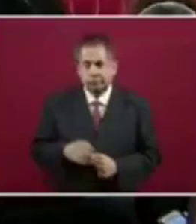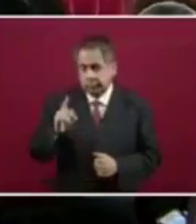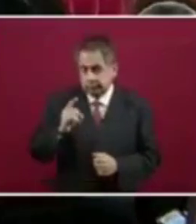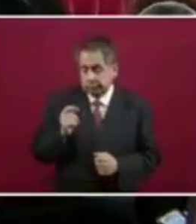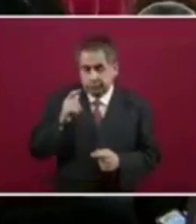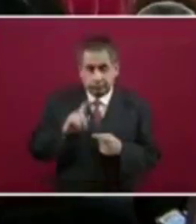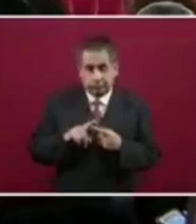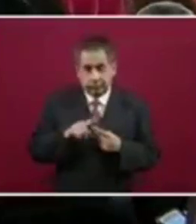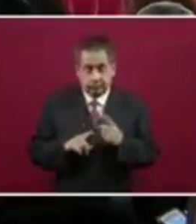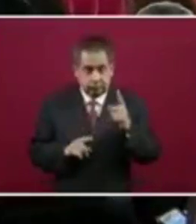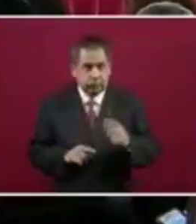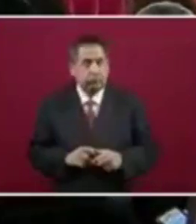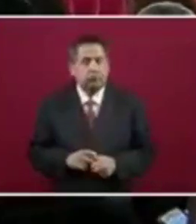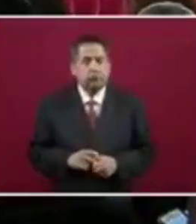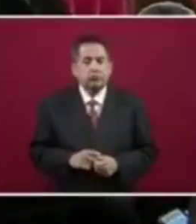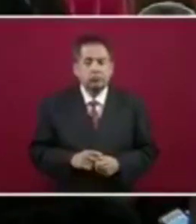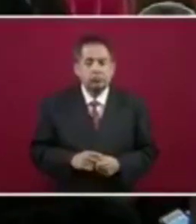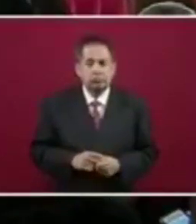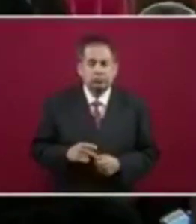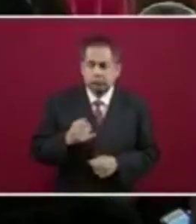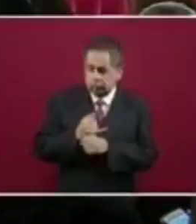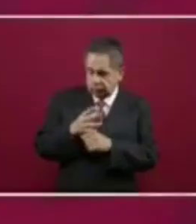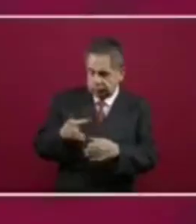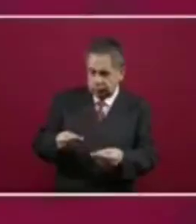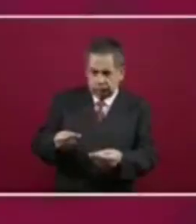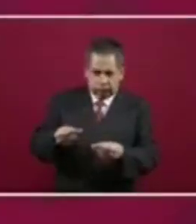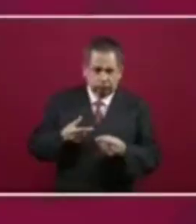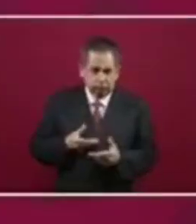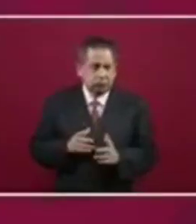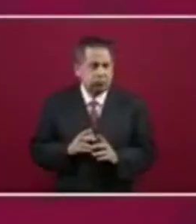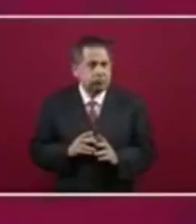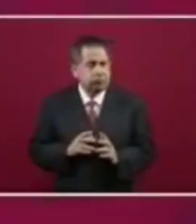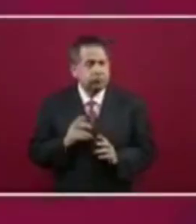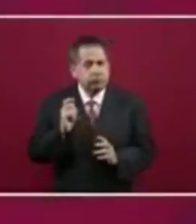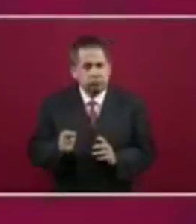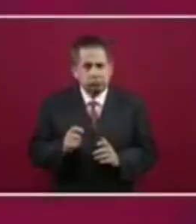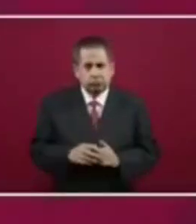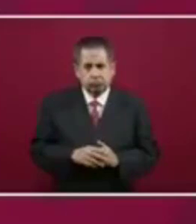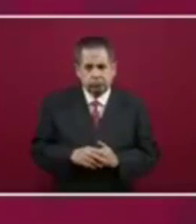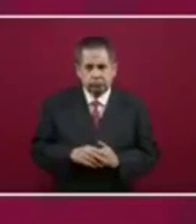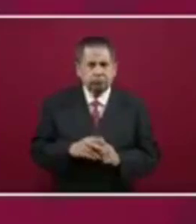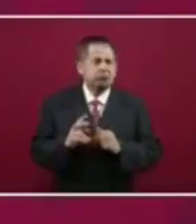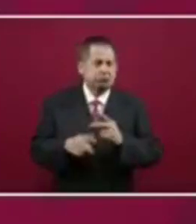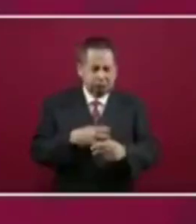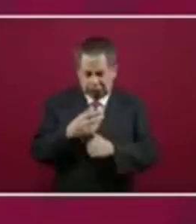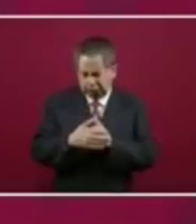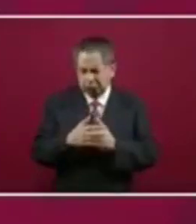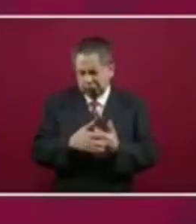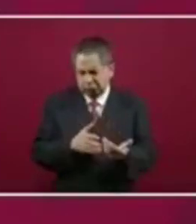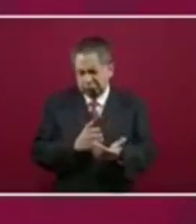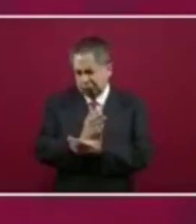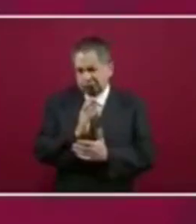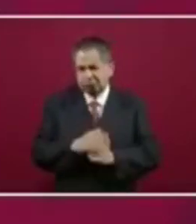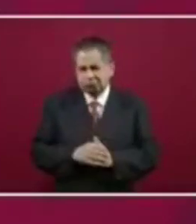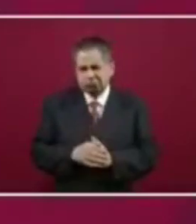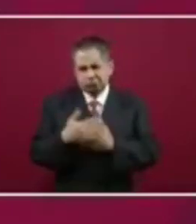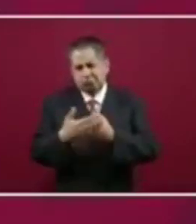Primero, que tengo información que va a